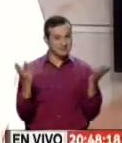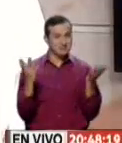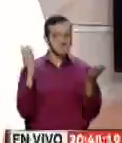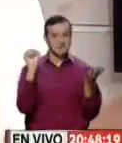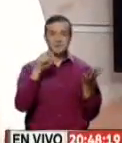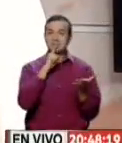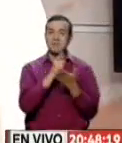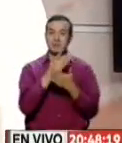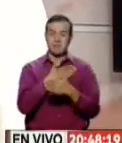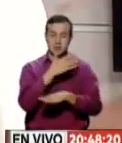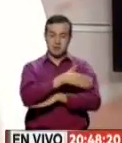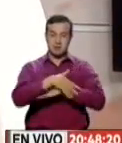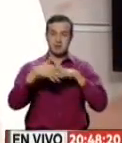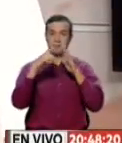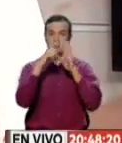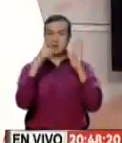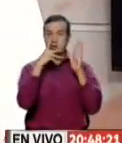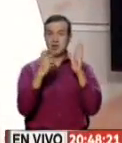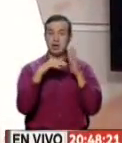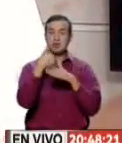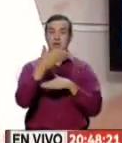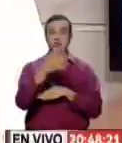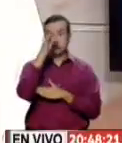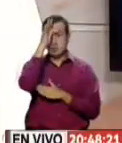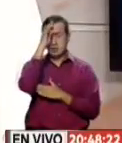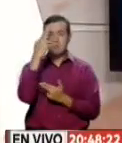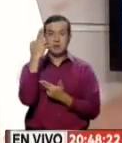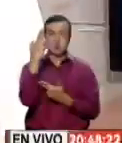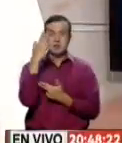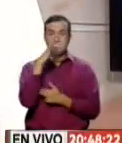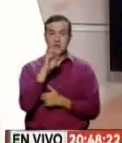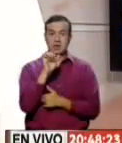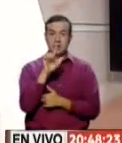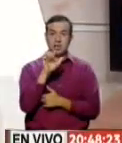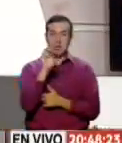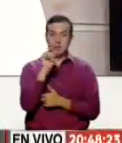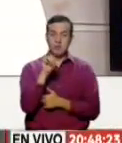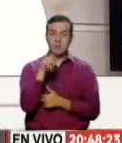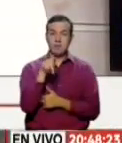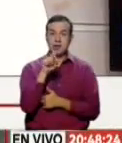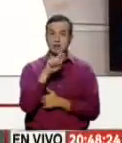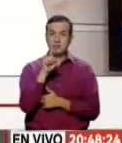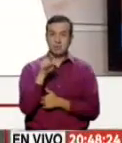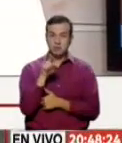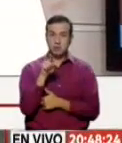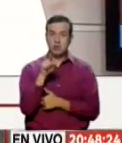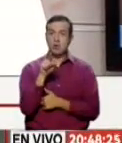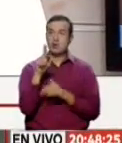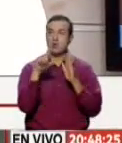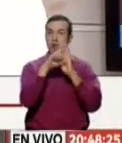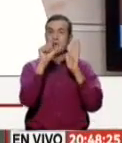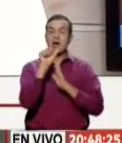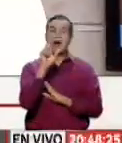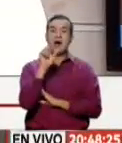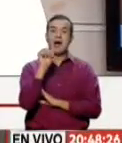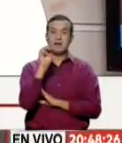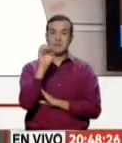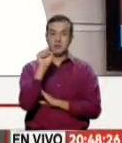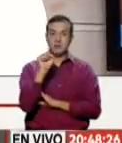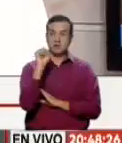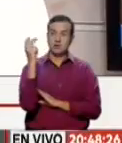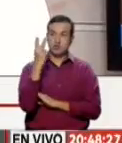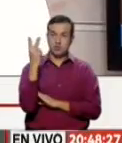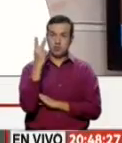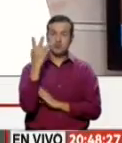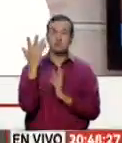mi panadería queda ubicada detrás del Hospital Militar, en la Termo Pazmiño, Gran Colombia, Panificadora 1, Armas. Panificadora